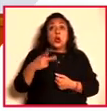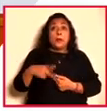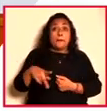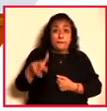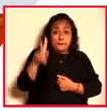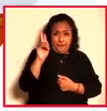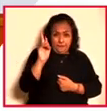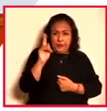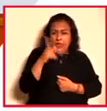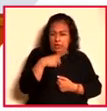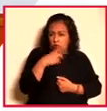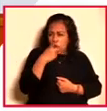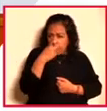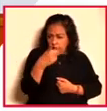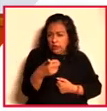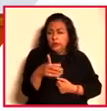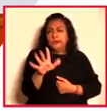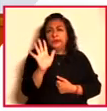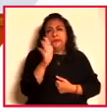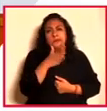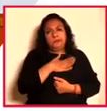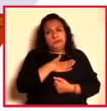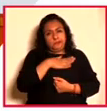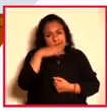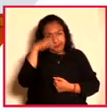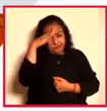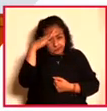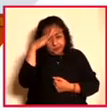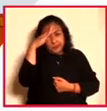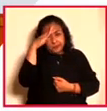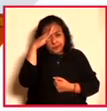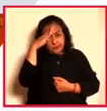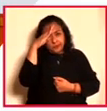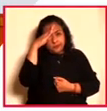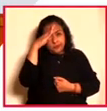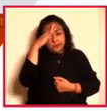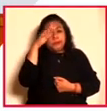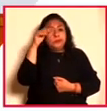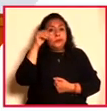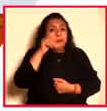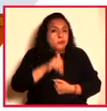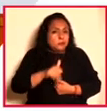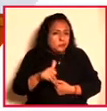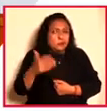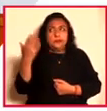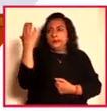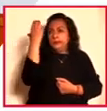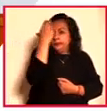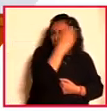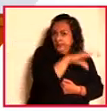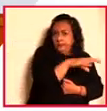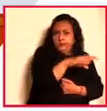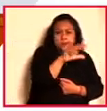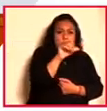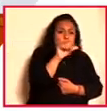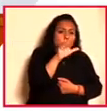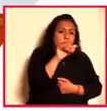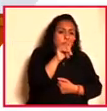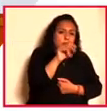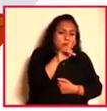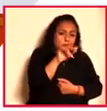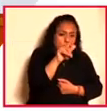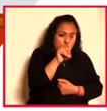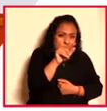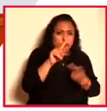algo, Víctor, creo que siempre, así sea fotografía abstracta o fotografía